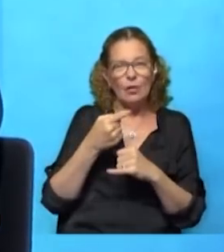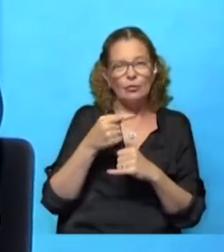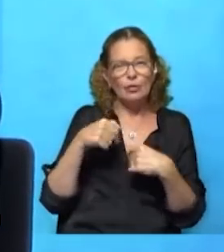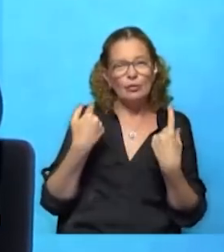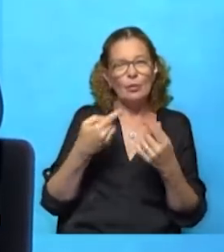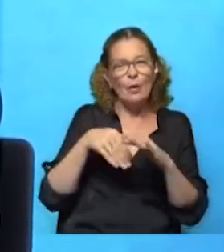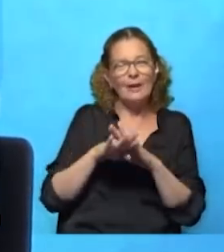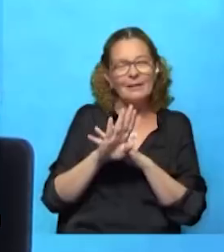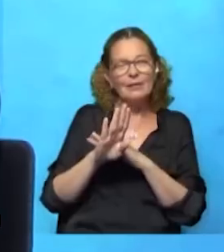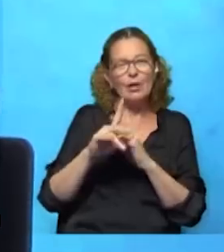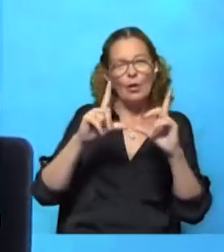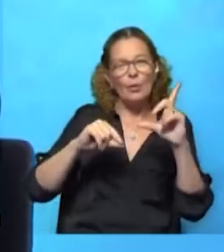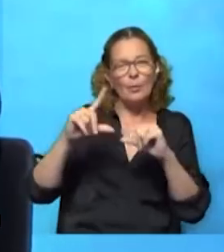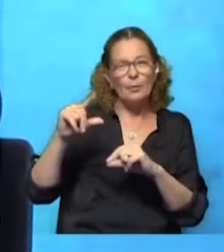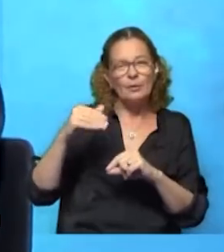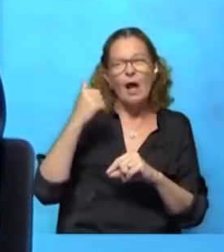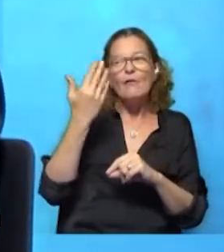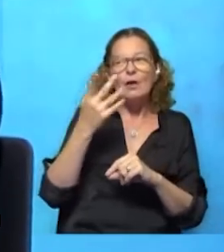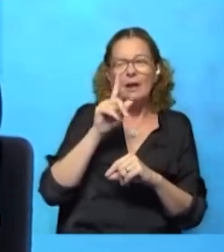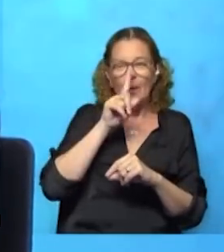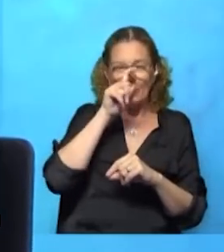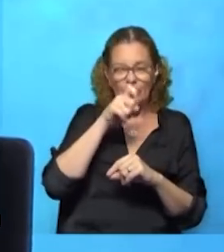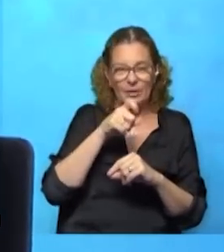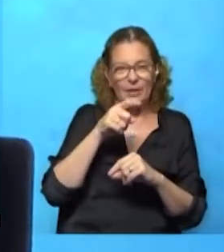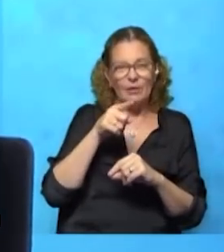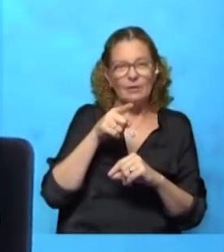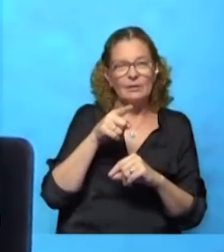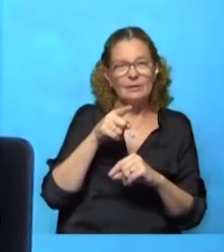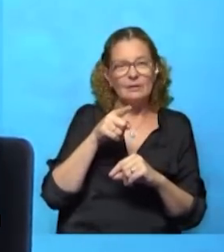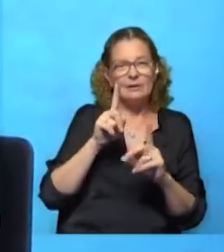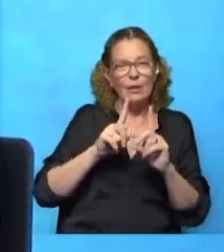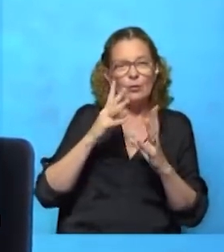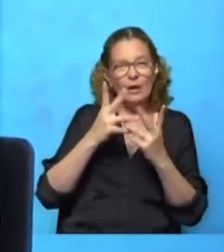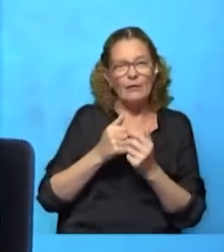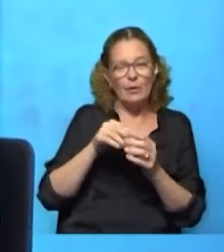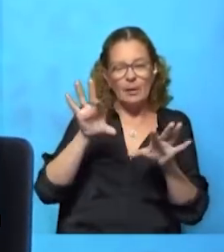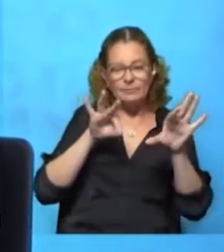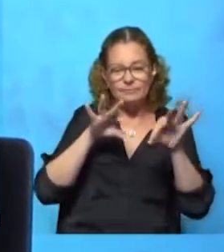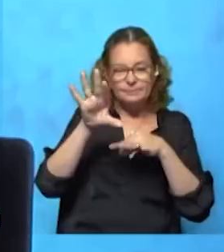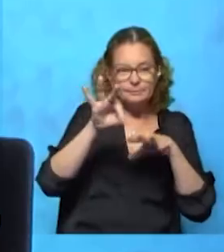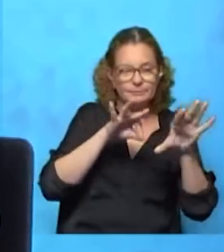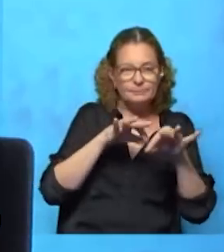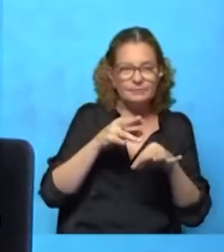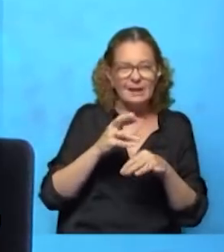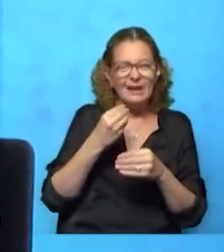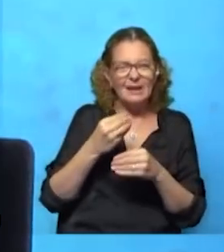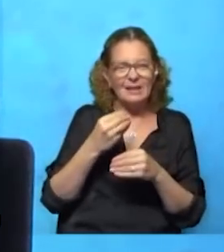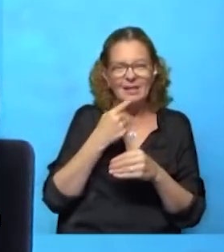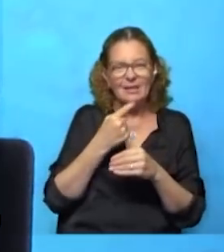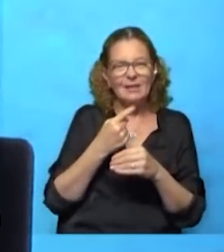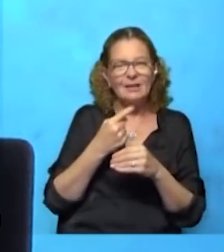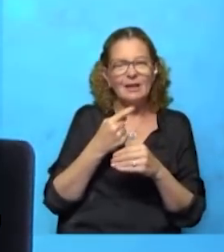también tuvimos acceso a algunas encuestas en el interior que que van este de alguna forma tomando Qué tipo de repercusiones